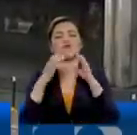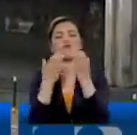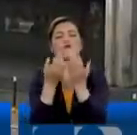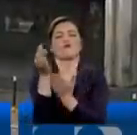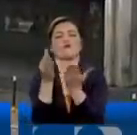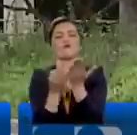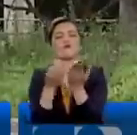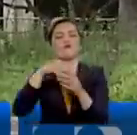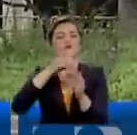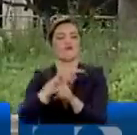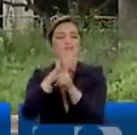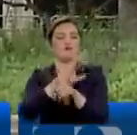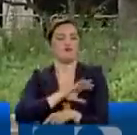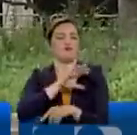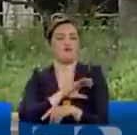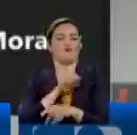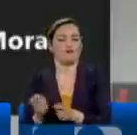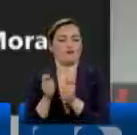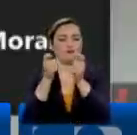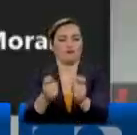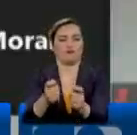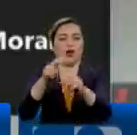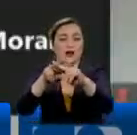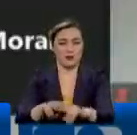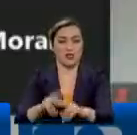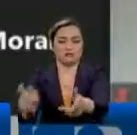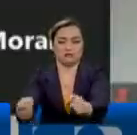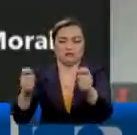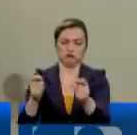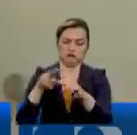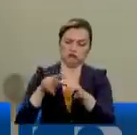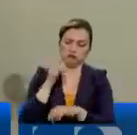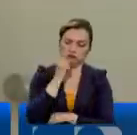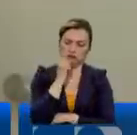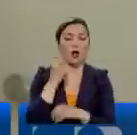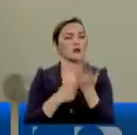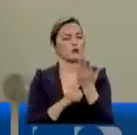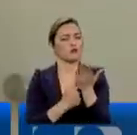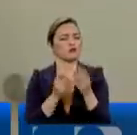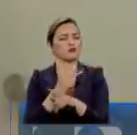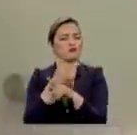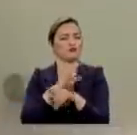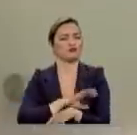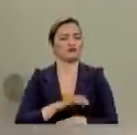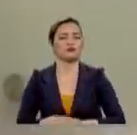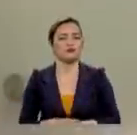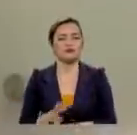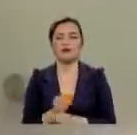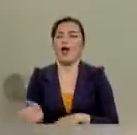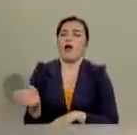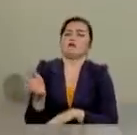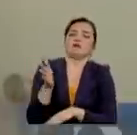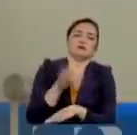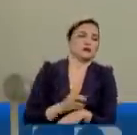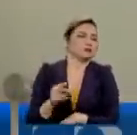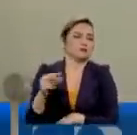de Presupuesto y tras su revisión empezarán su tratamiento en el Consejo Metropolitano. Nosotros lo haremos lo antes posible, entendiendo